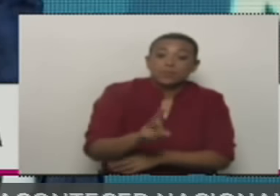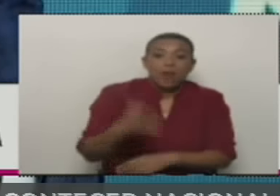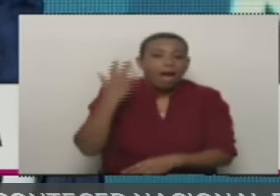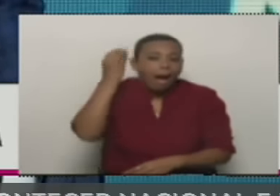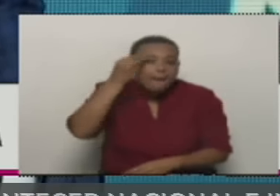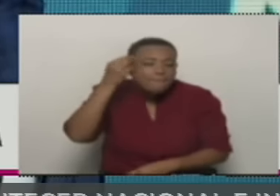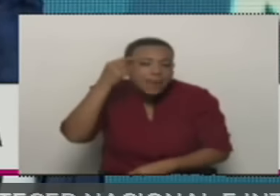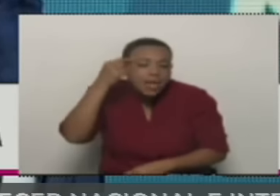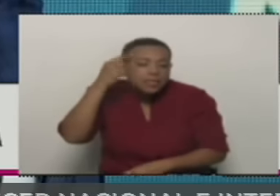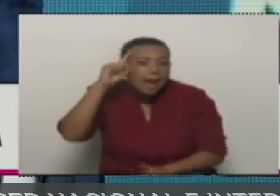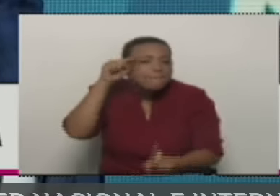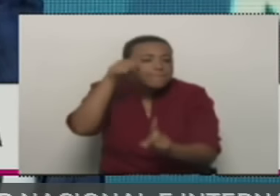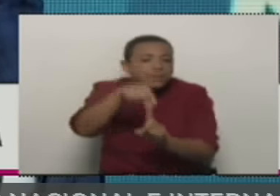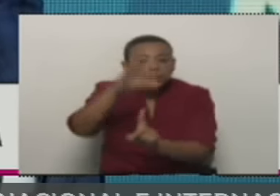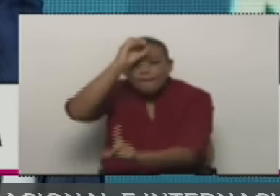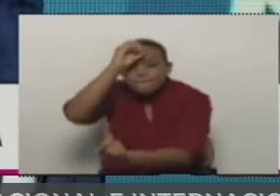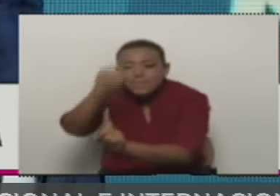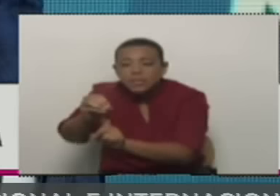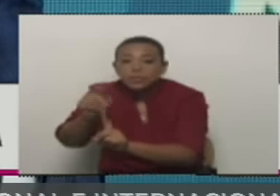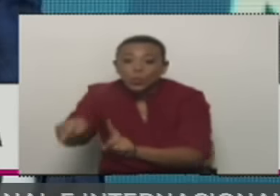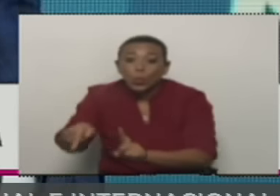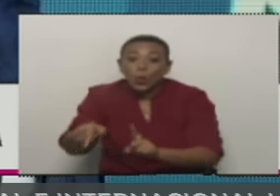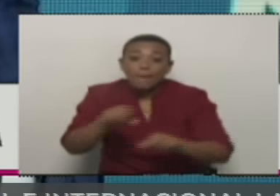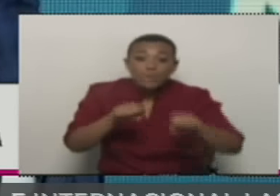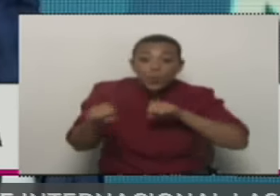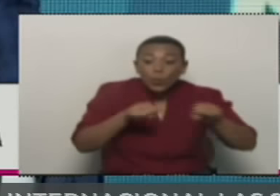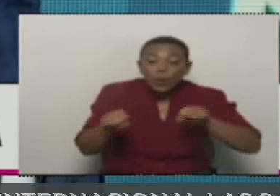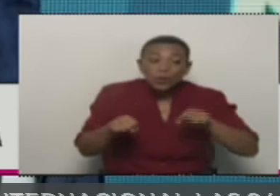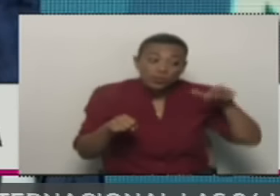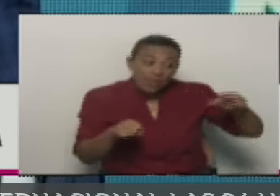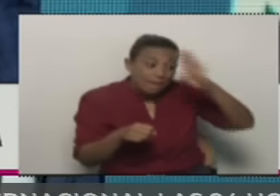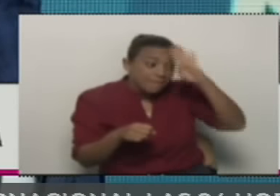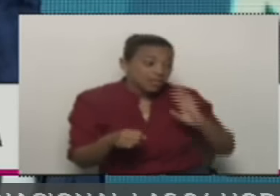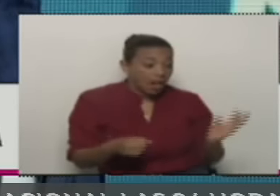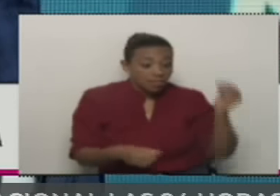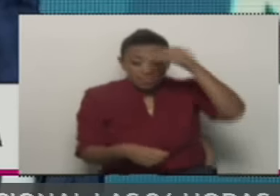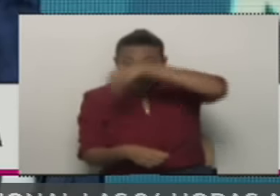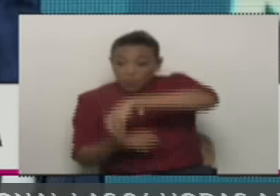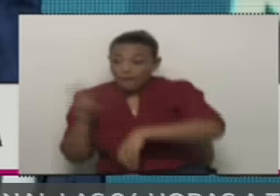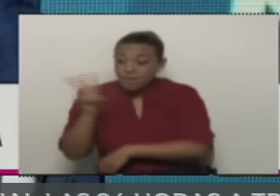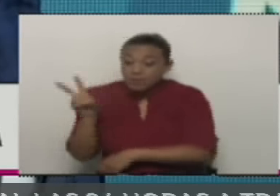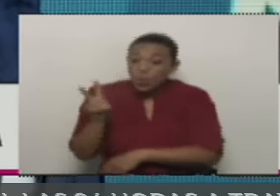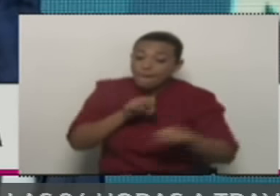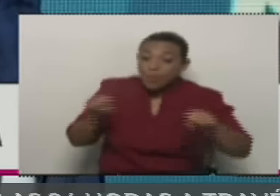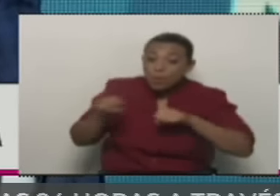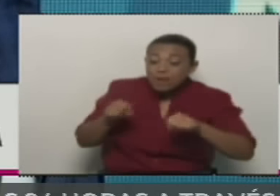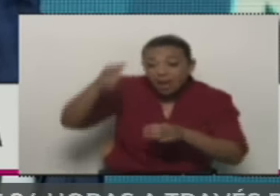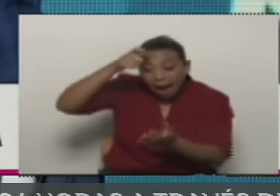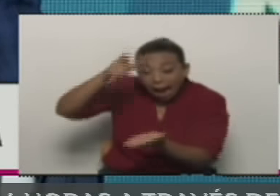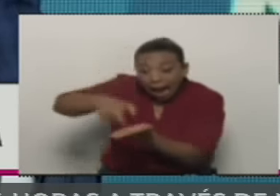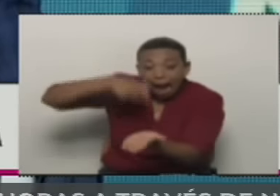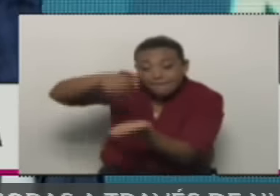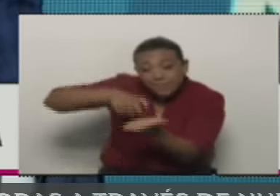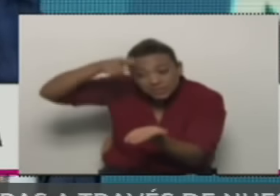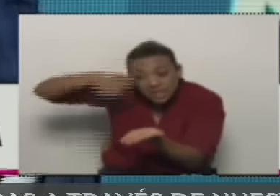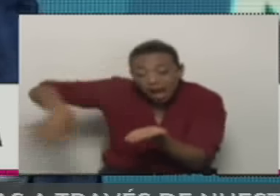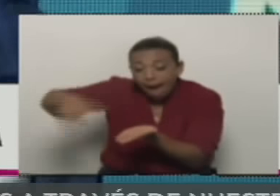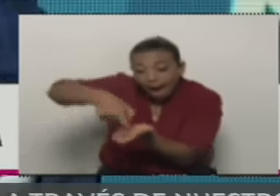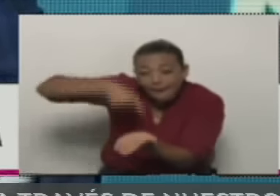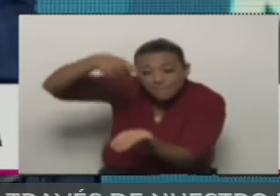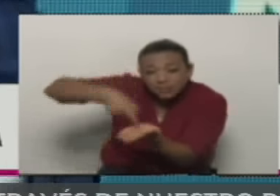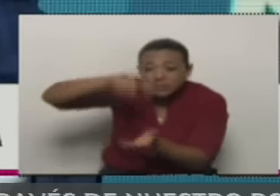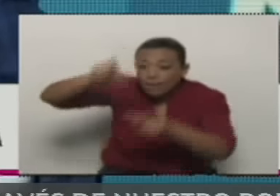como meta llegar con el Movimiento Sin Tierra en Venezuela con los movimientos campesinos venezolanos, con